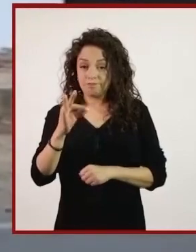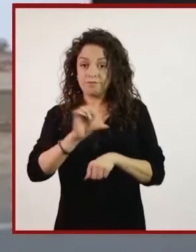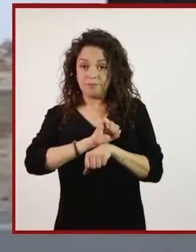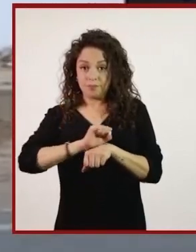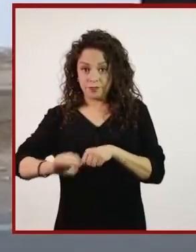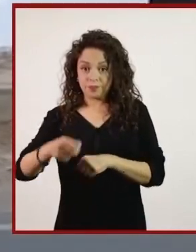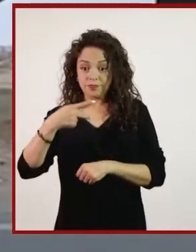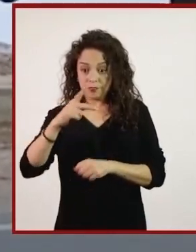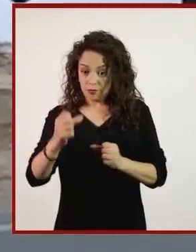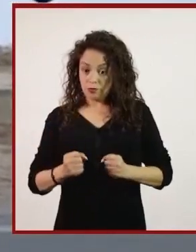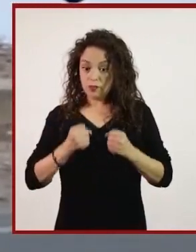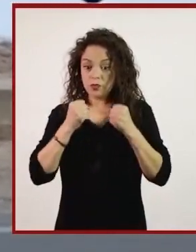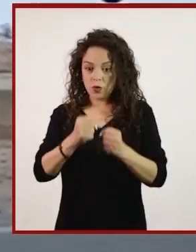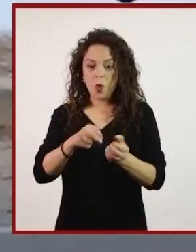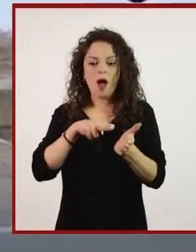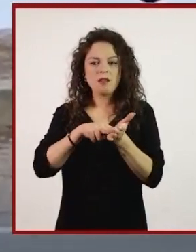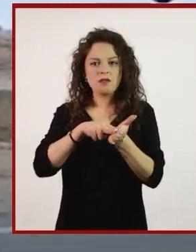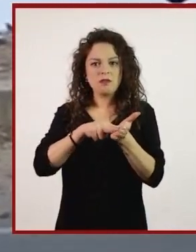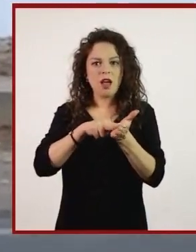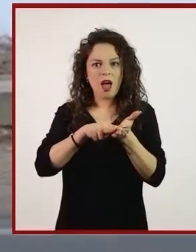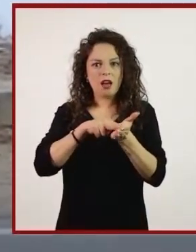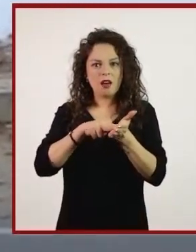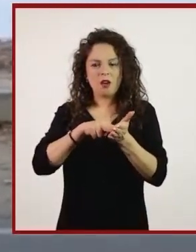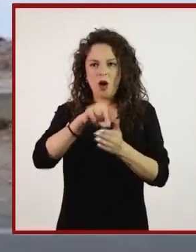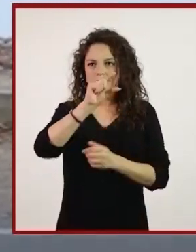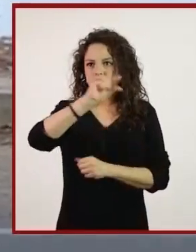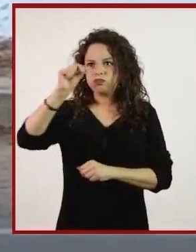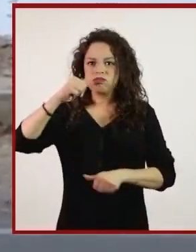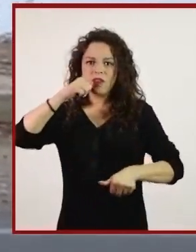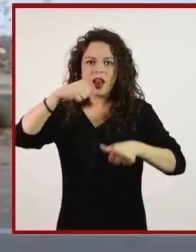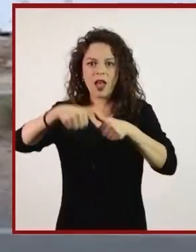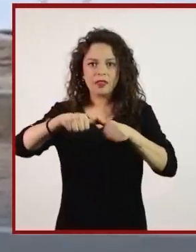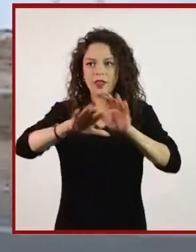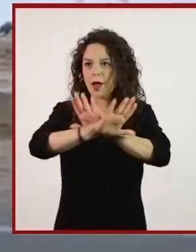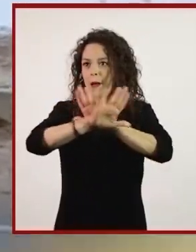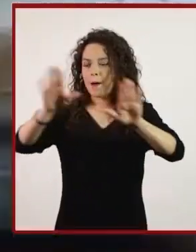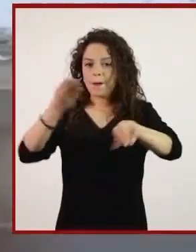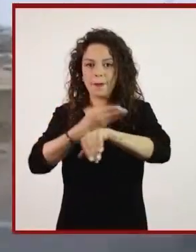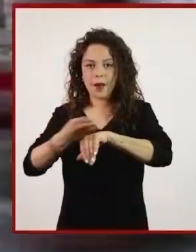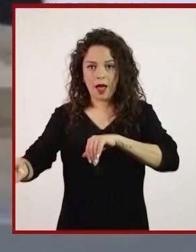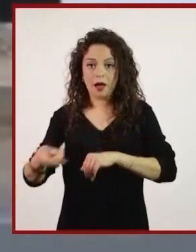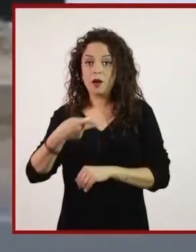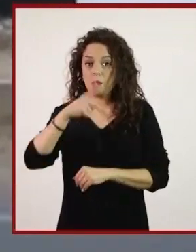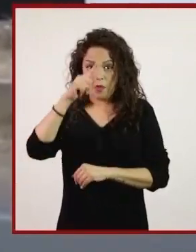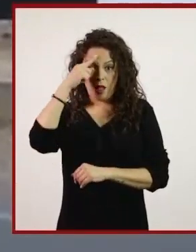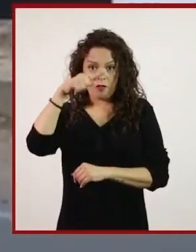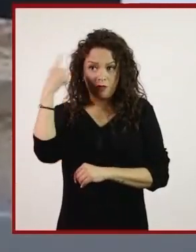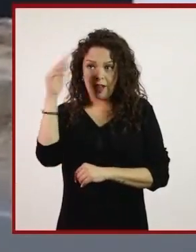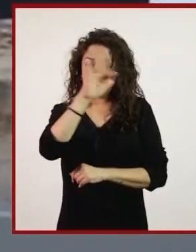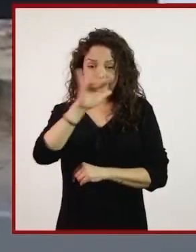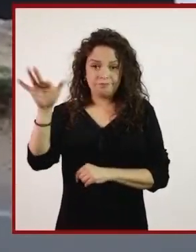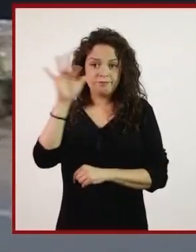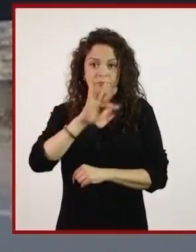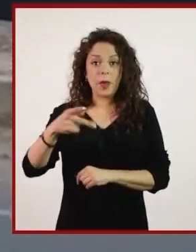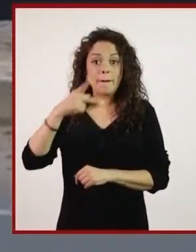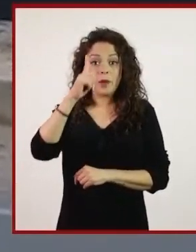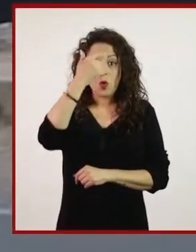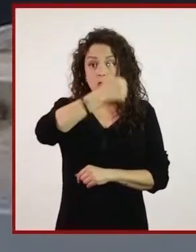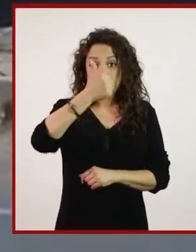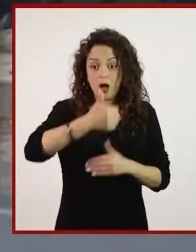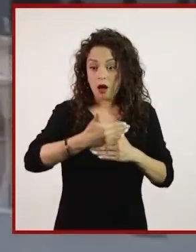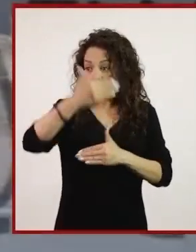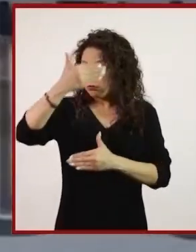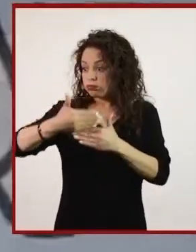Acción Poética es sencilla pero potente. Letras negras sobre fondo blanco. Esta es la estrategia de diseño porque facilita la lectura, pero